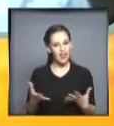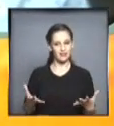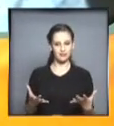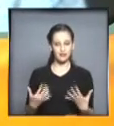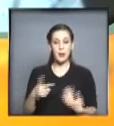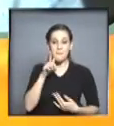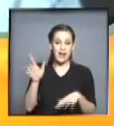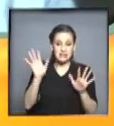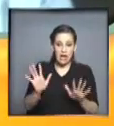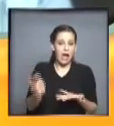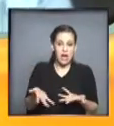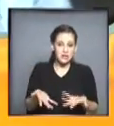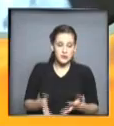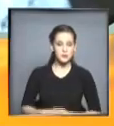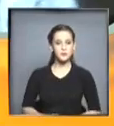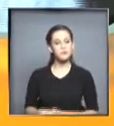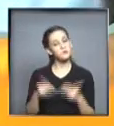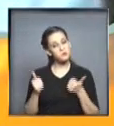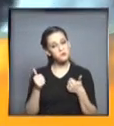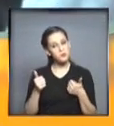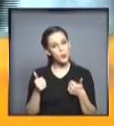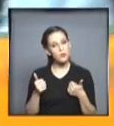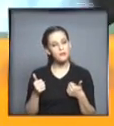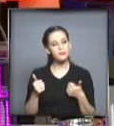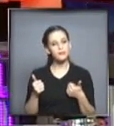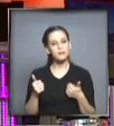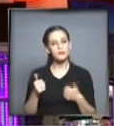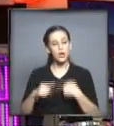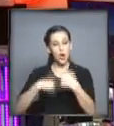Bueno, muy bien. Bueno, esto lo vamos a seguir en el próximo bloque.